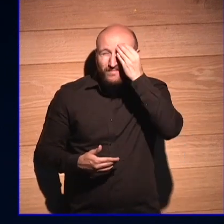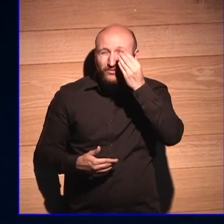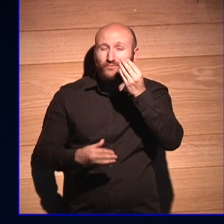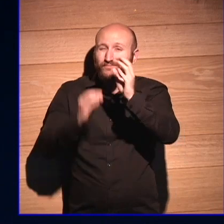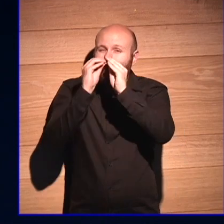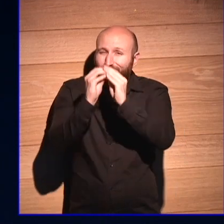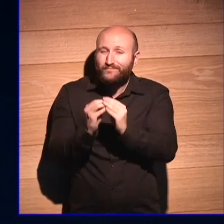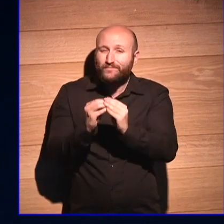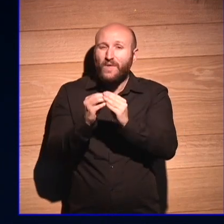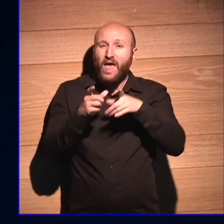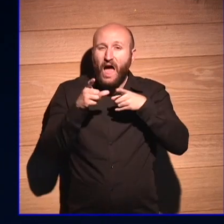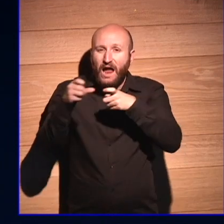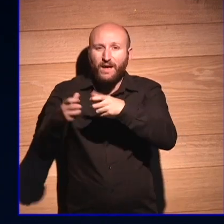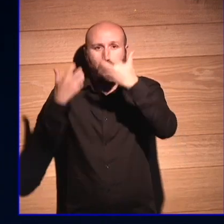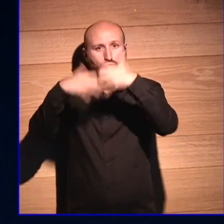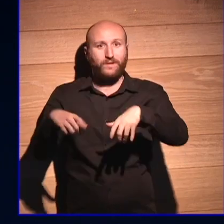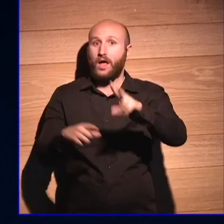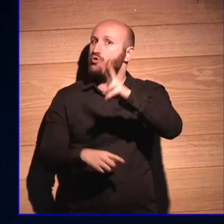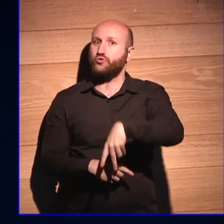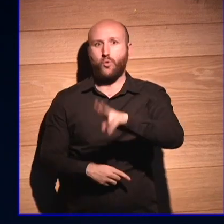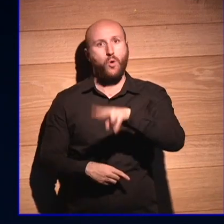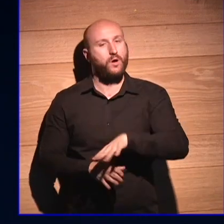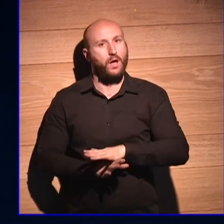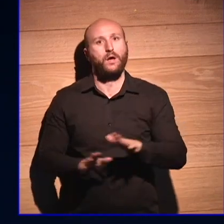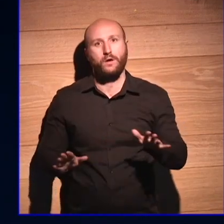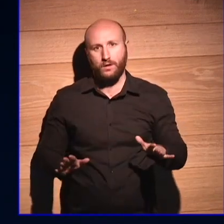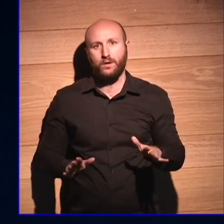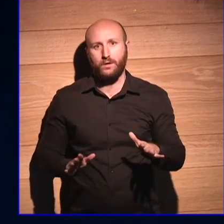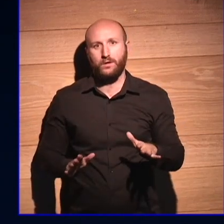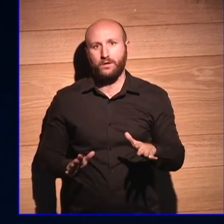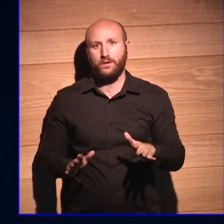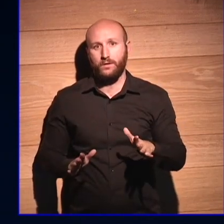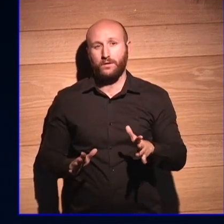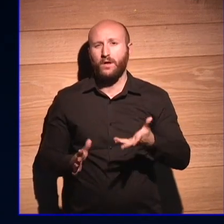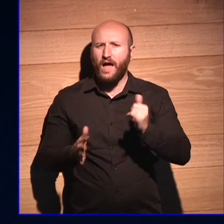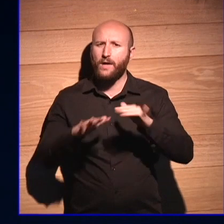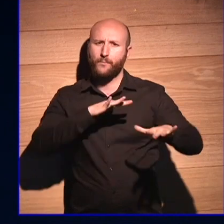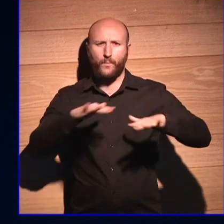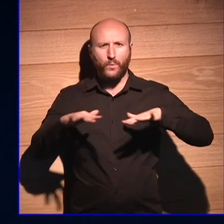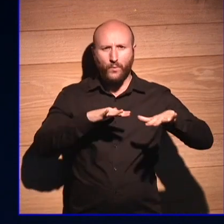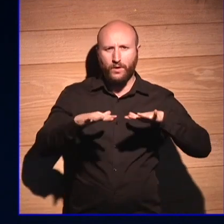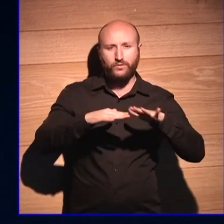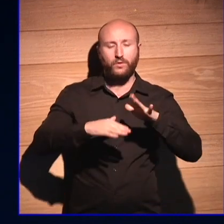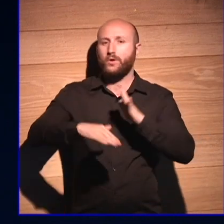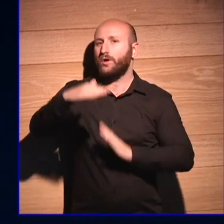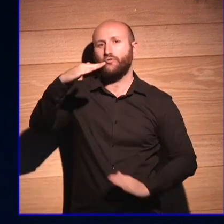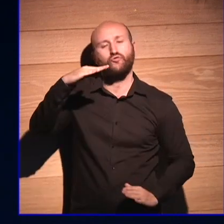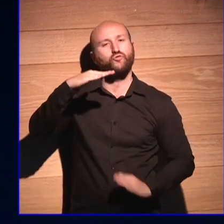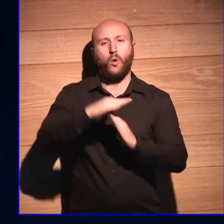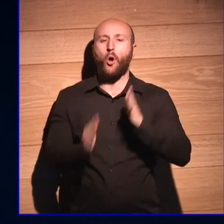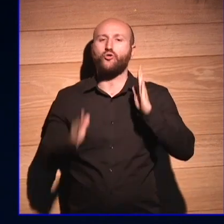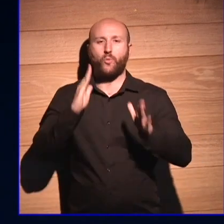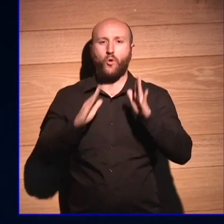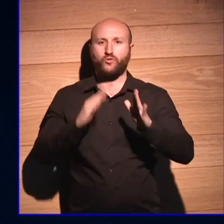desarrollar armas completamente autónomas. Entonces, hay todo un movimiento, Stop Killer Robots, que